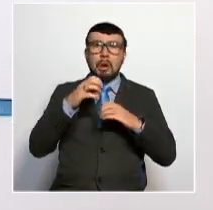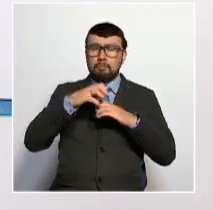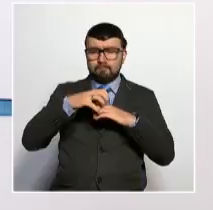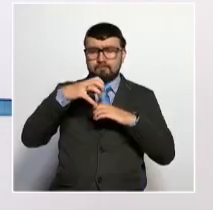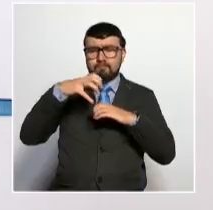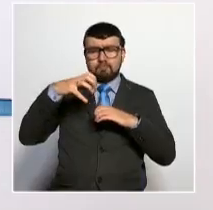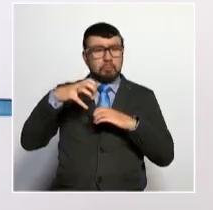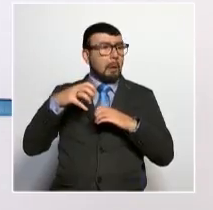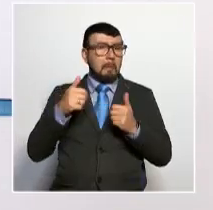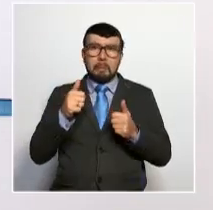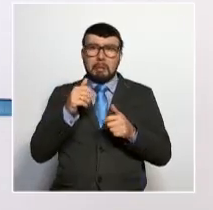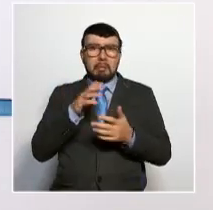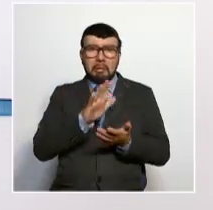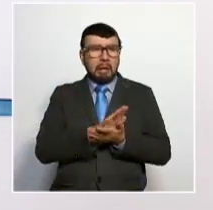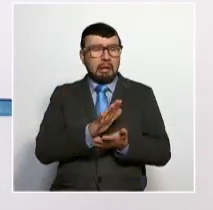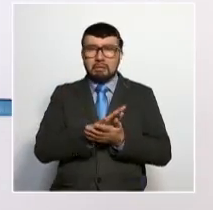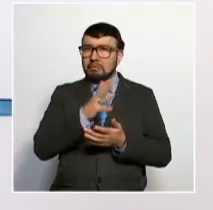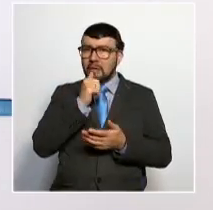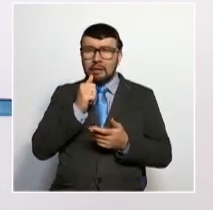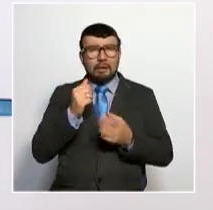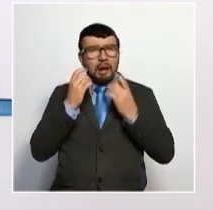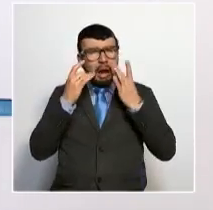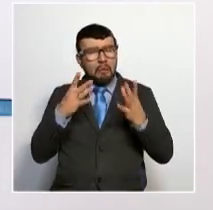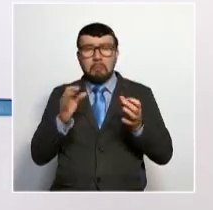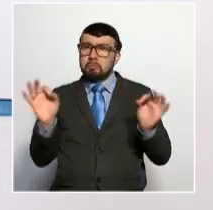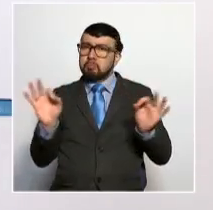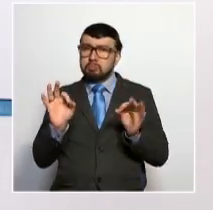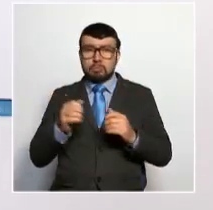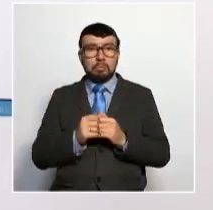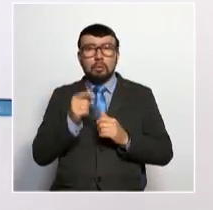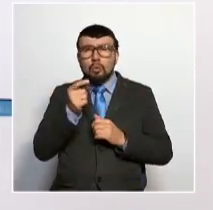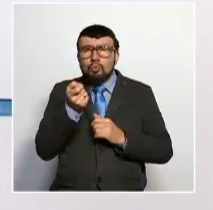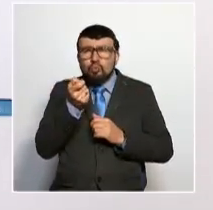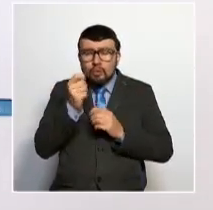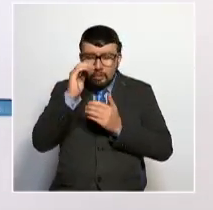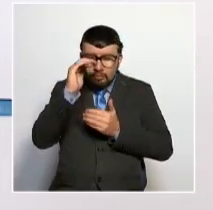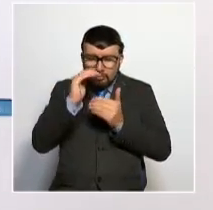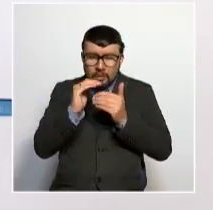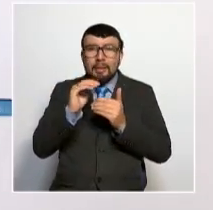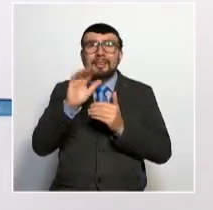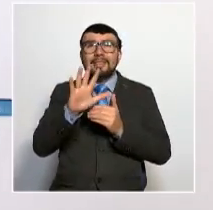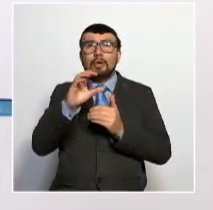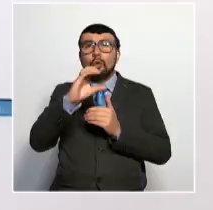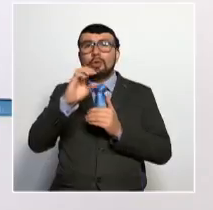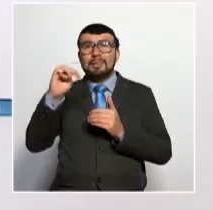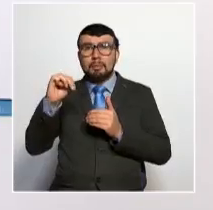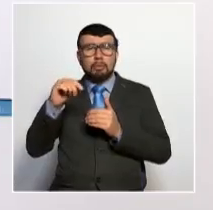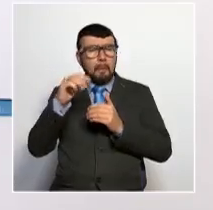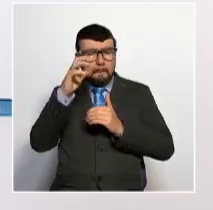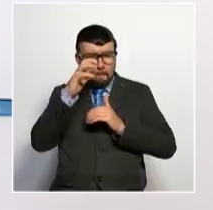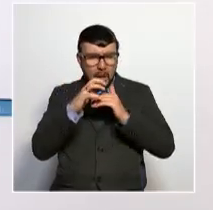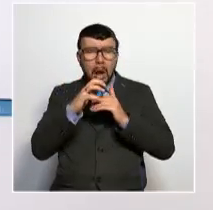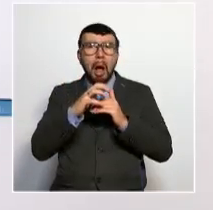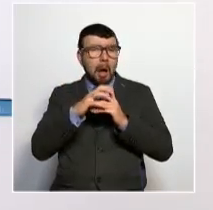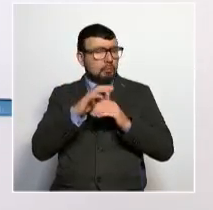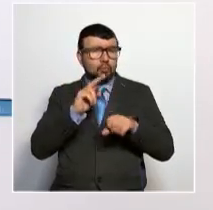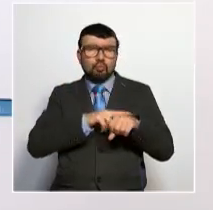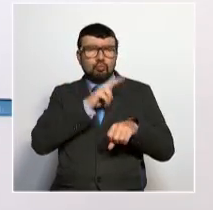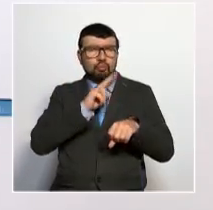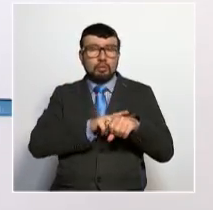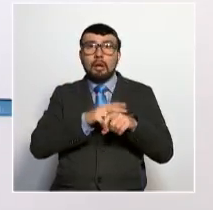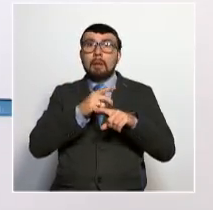es decir, no van a requerir absolutamente ningún tratamiento cuando son menores de 5 centímetros. Pero cuando estos